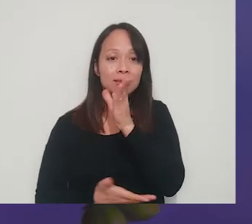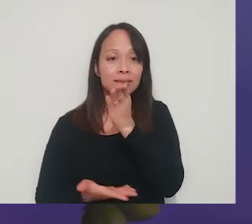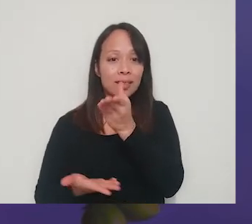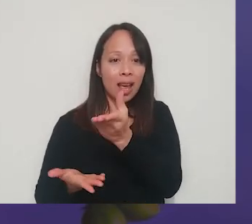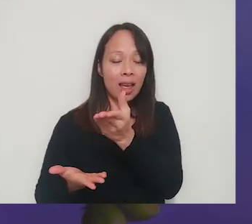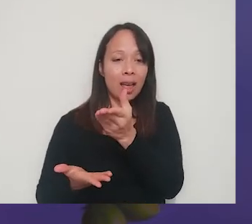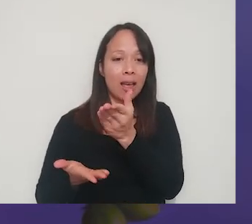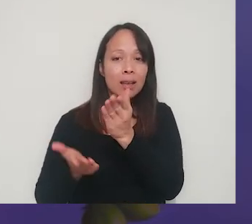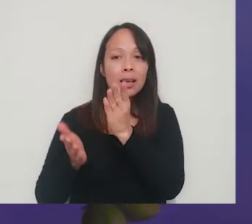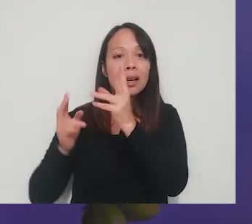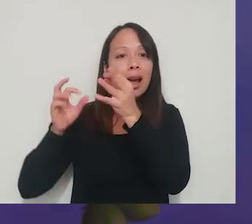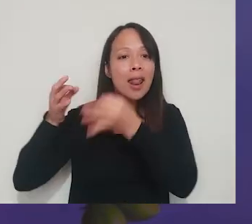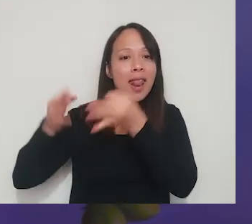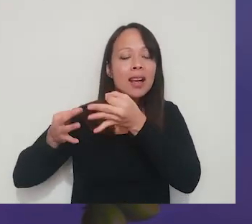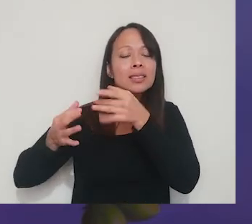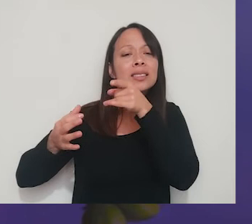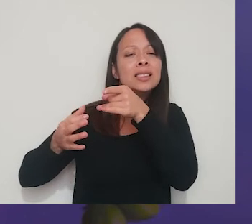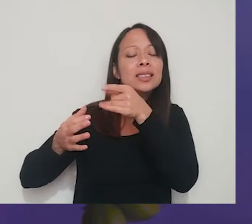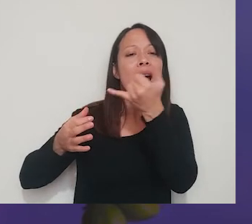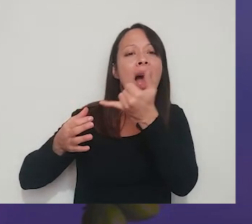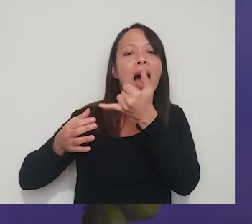con los estudios médicos, que tenía